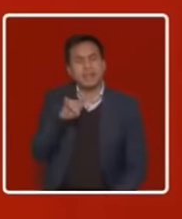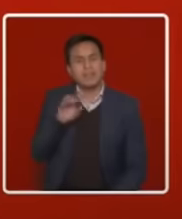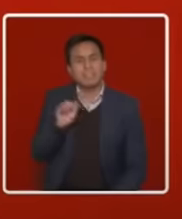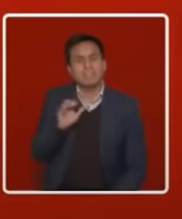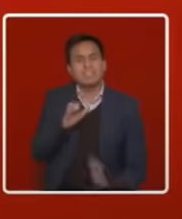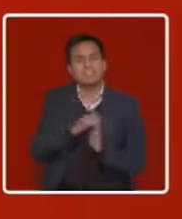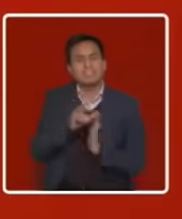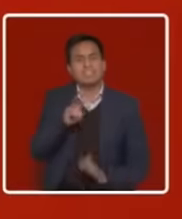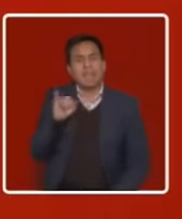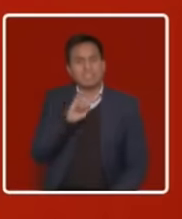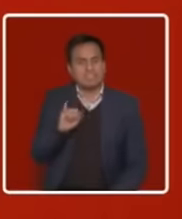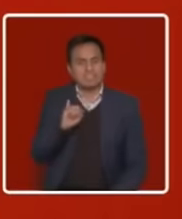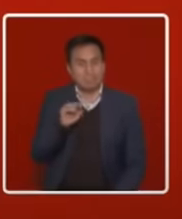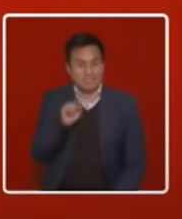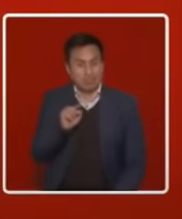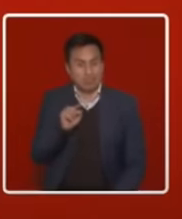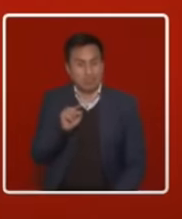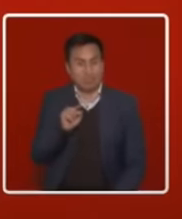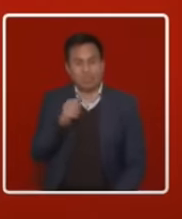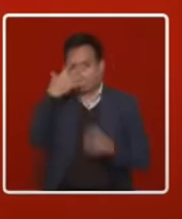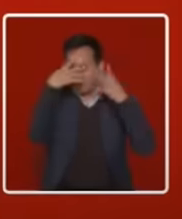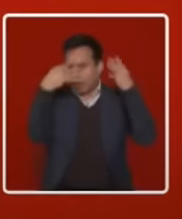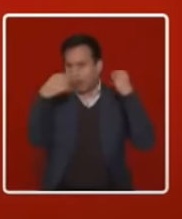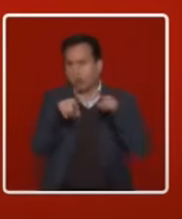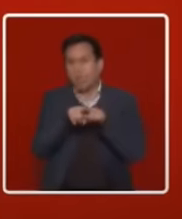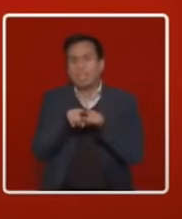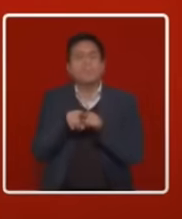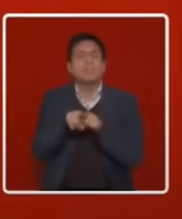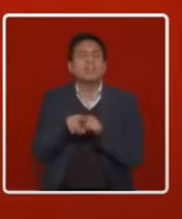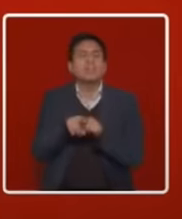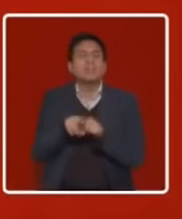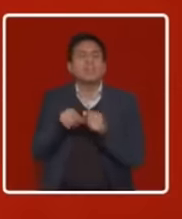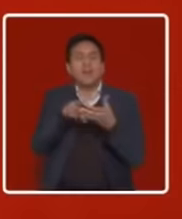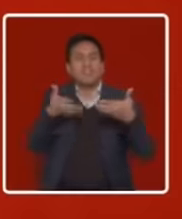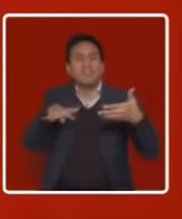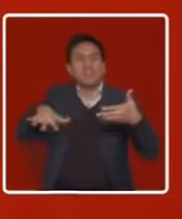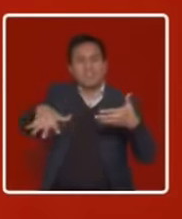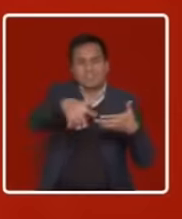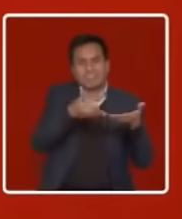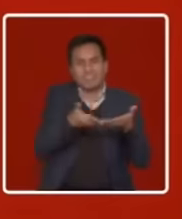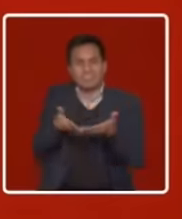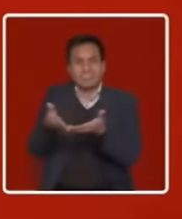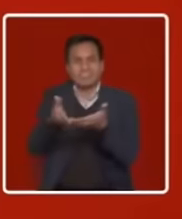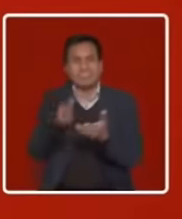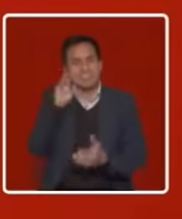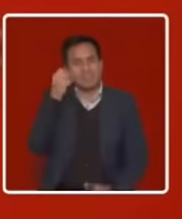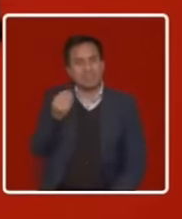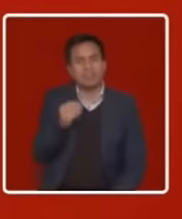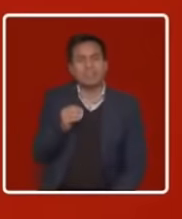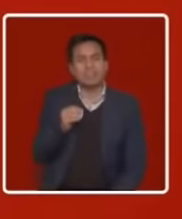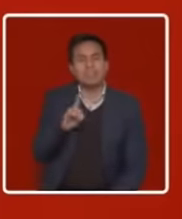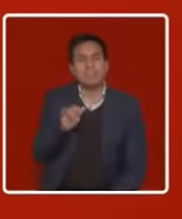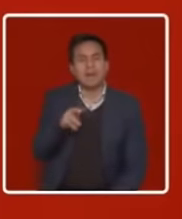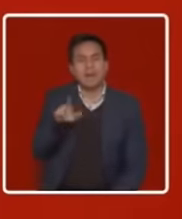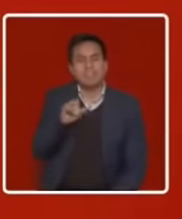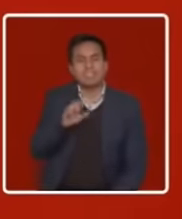Chávez, un embajador flotante. Qué buena idea, almirante de la Maza, el poner